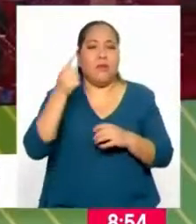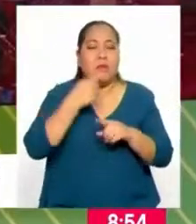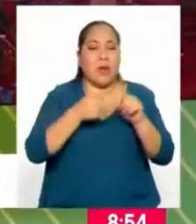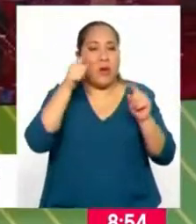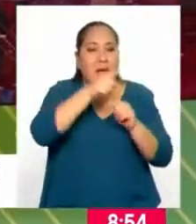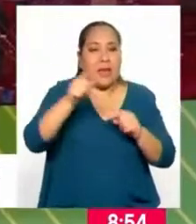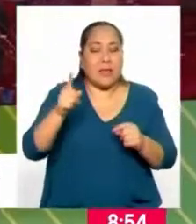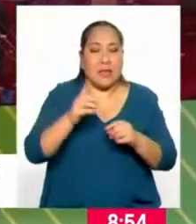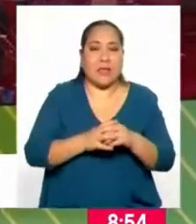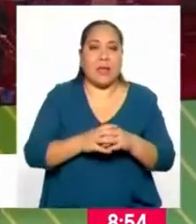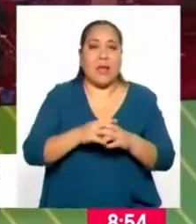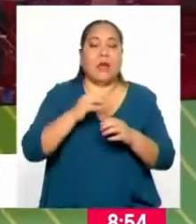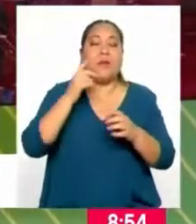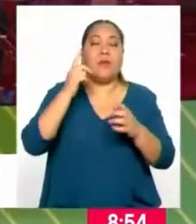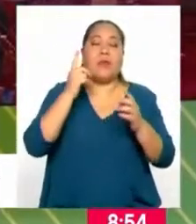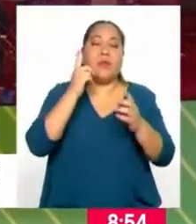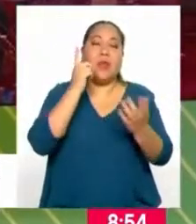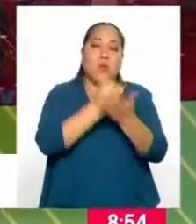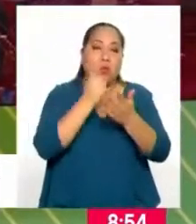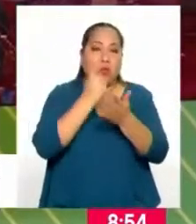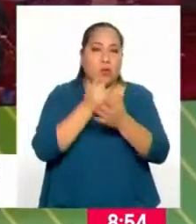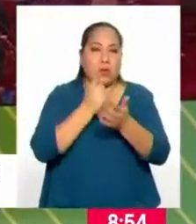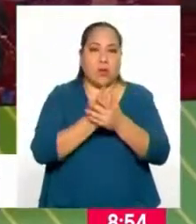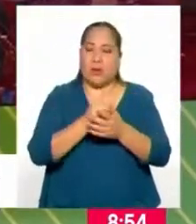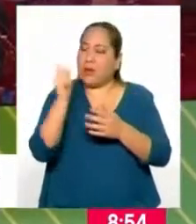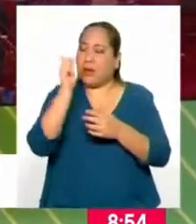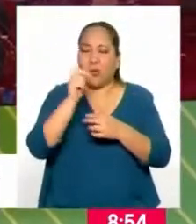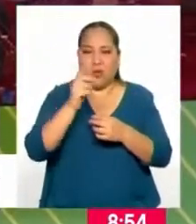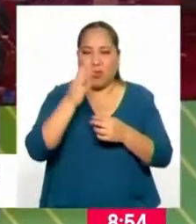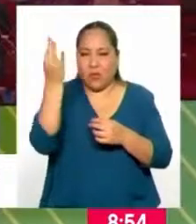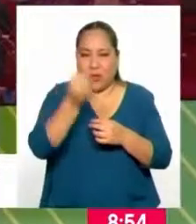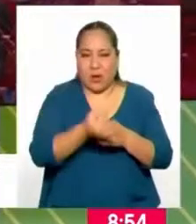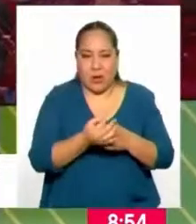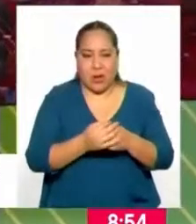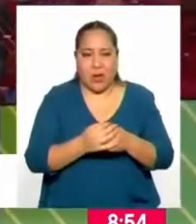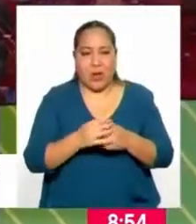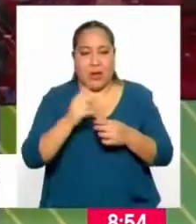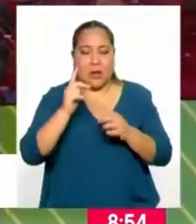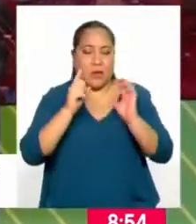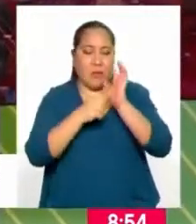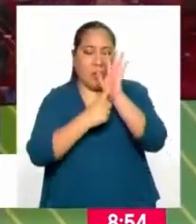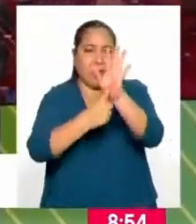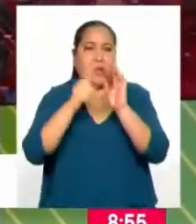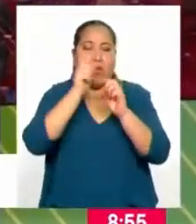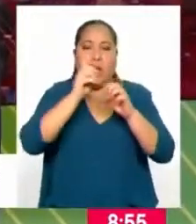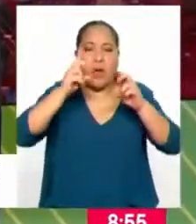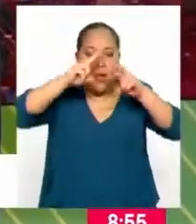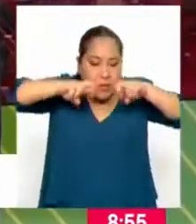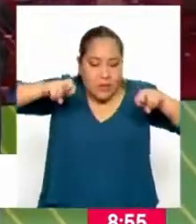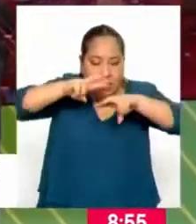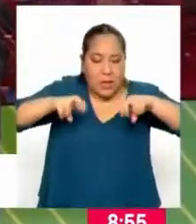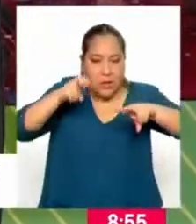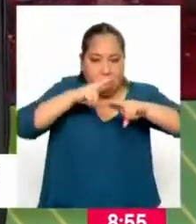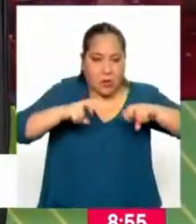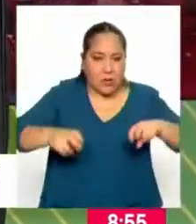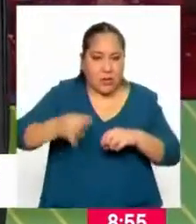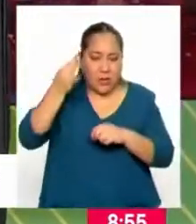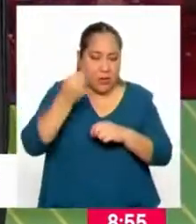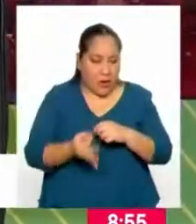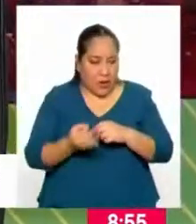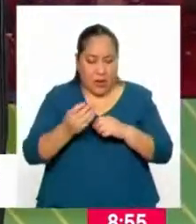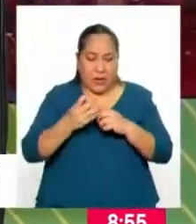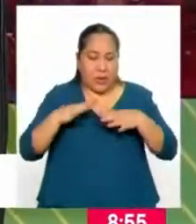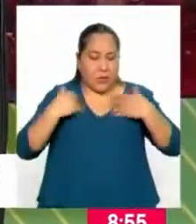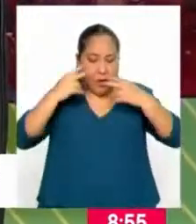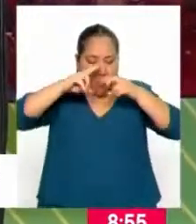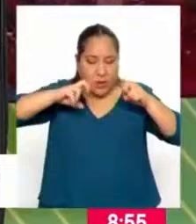denuncias absurdas y absolutamente infundadas e improcedentes se presenten, no significa que sean investigaciones serias que se hayan iniciado. Ahora, de